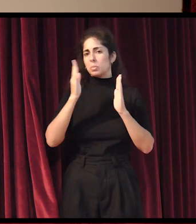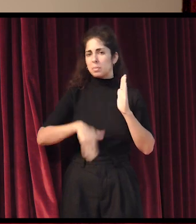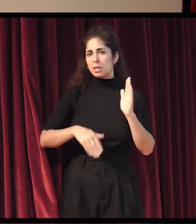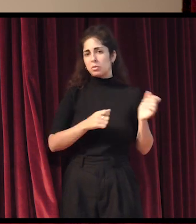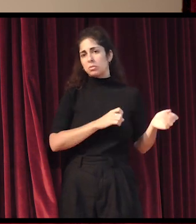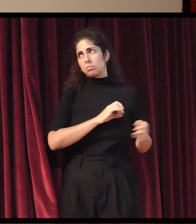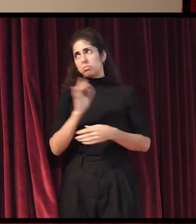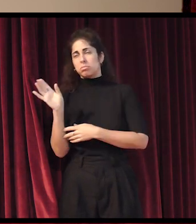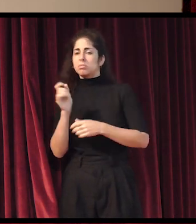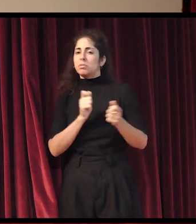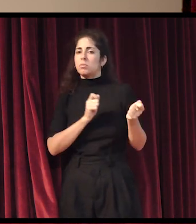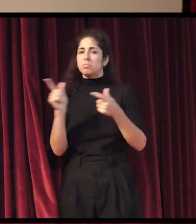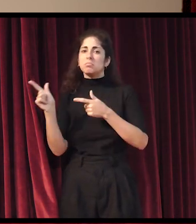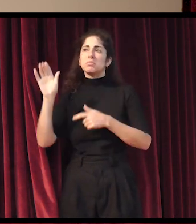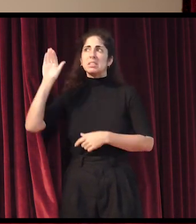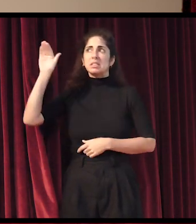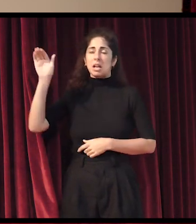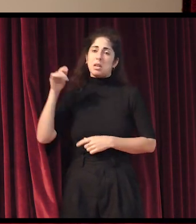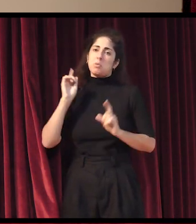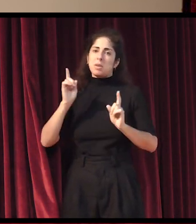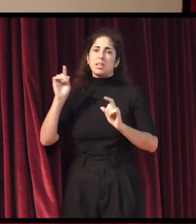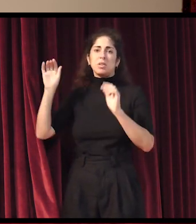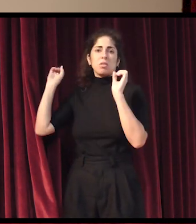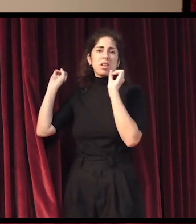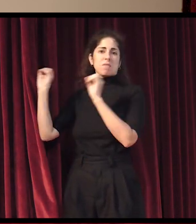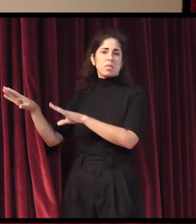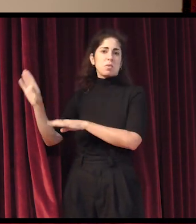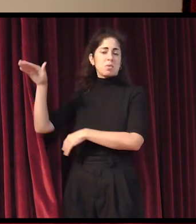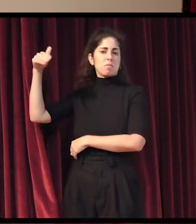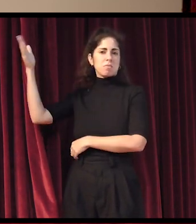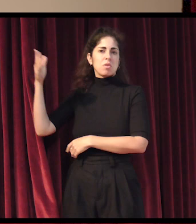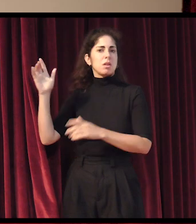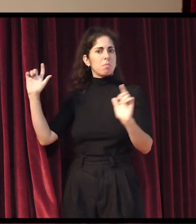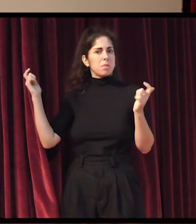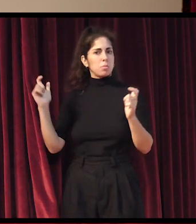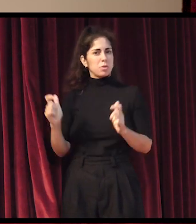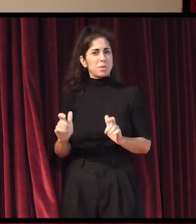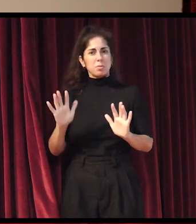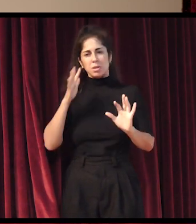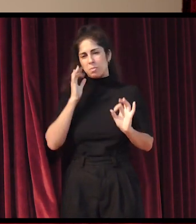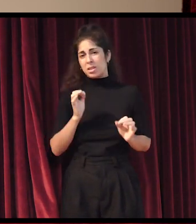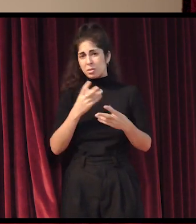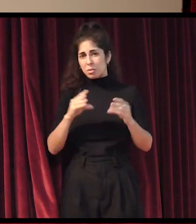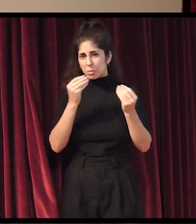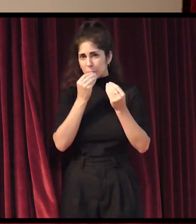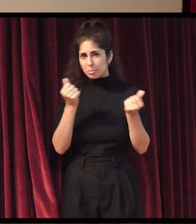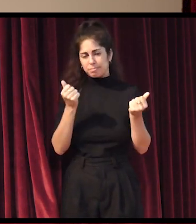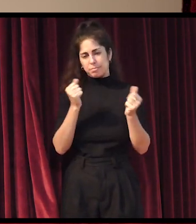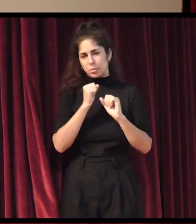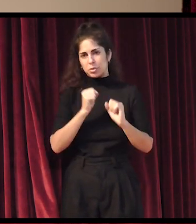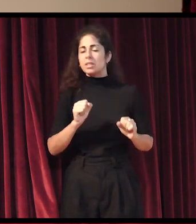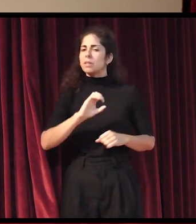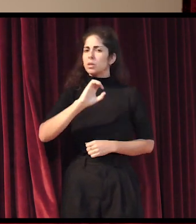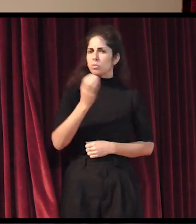riesgo de acabar abandonados en el extranjero, pero ni mucho menos ha terminado con la problemática. Los clubes más importantes del mundo siguen trayendo a menores